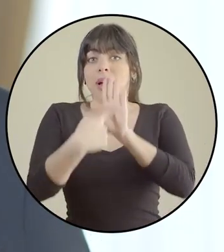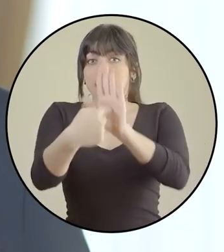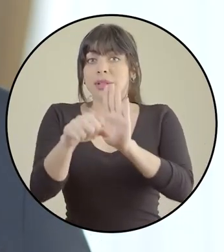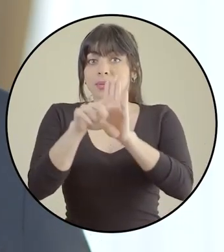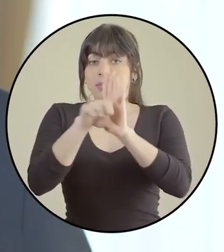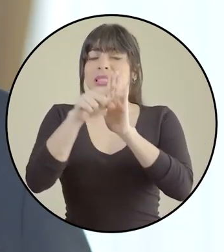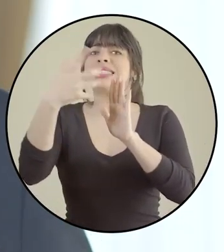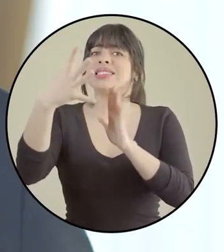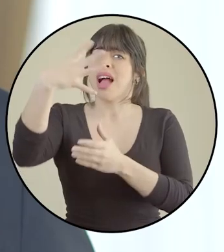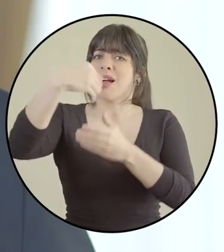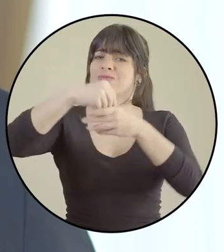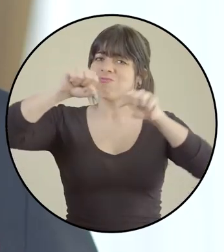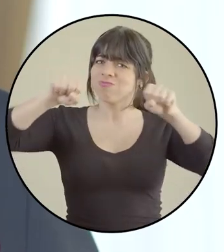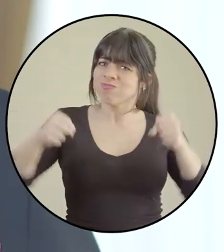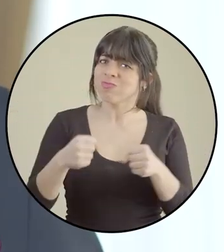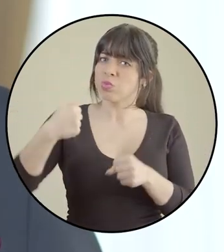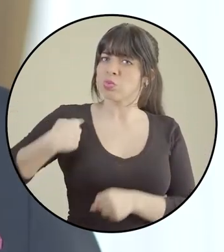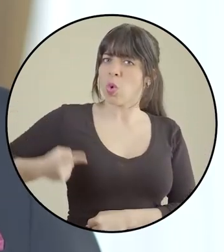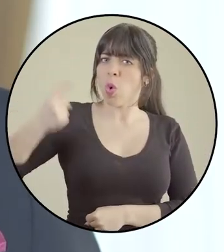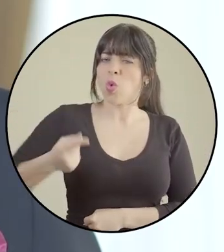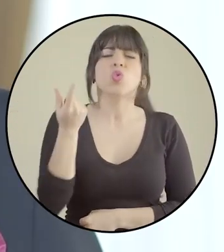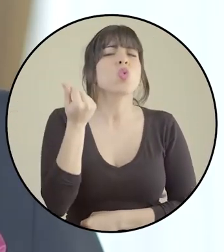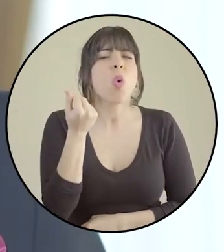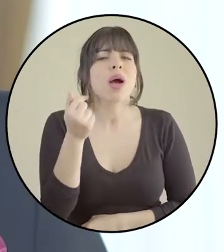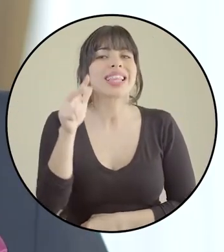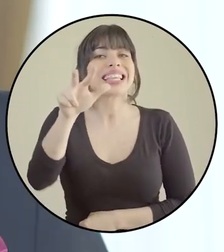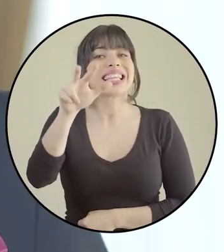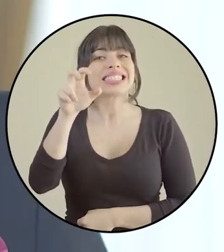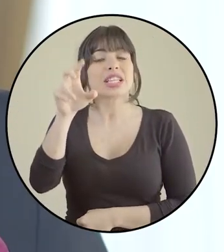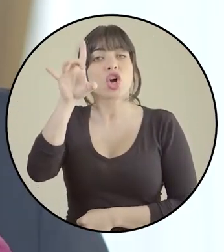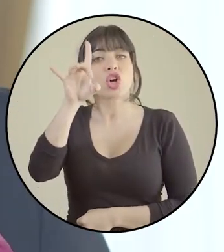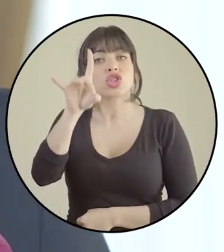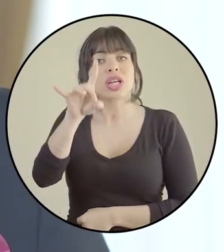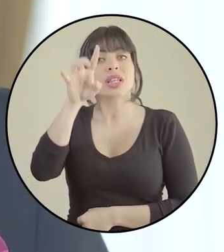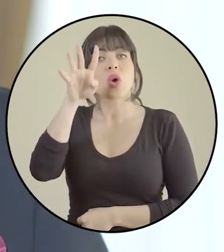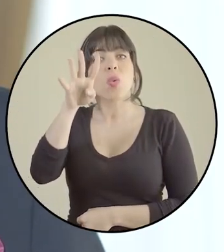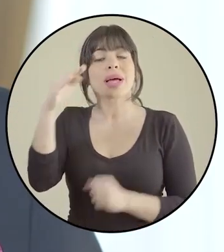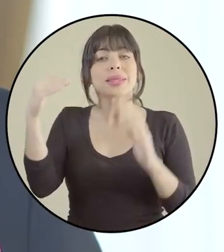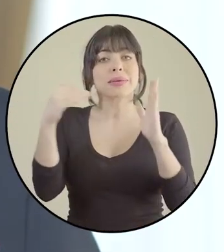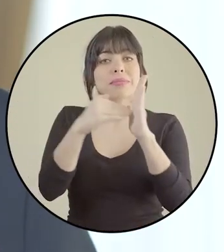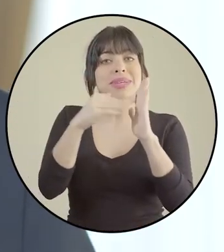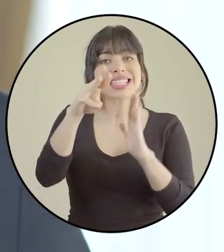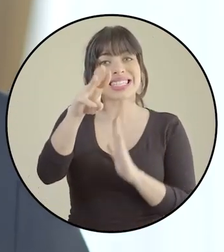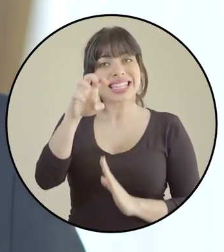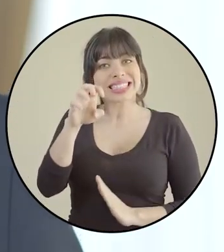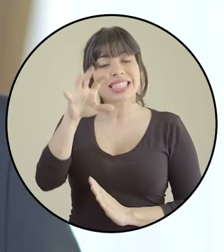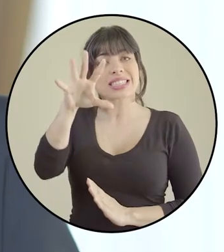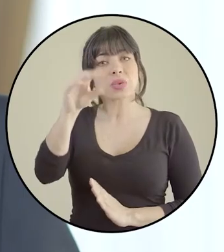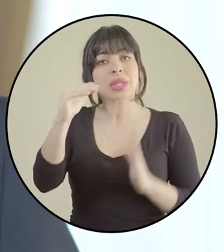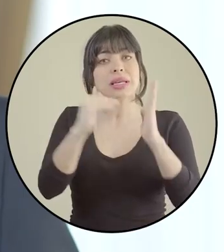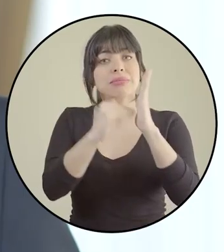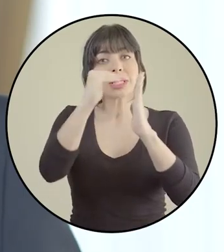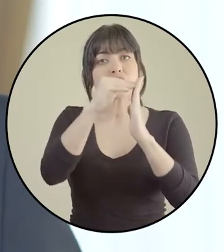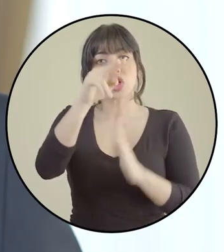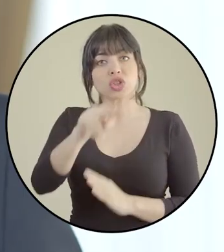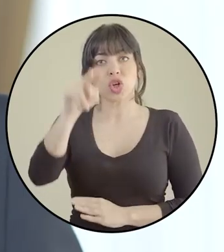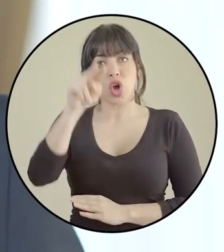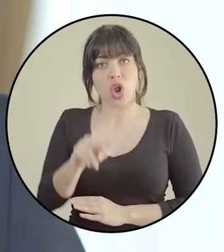Congreso ya incluye un recorte que yo ordené por un monto de 384.650 millones de colones.